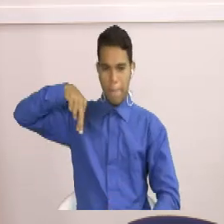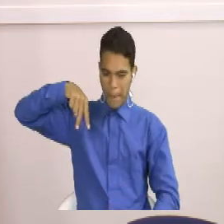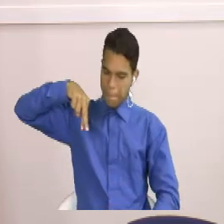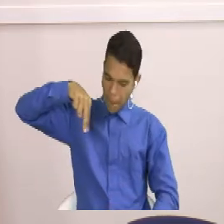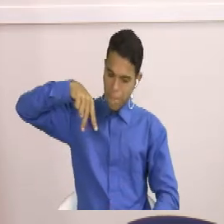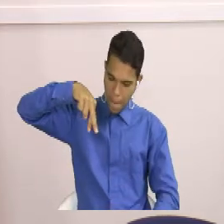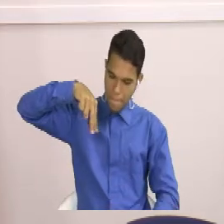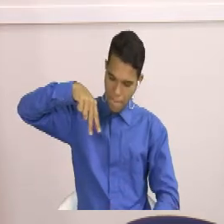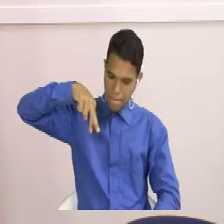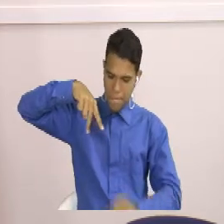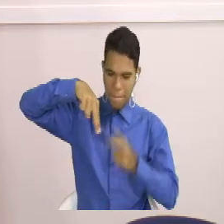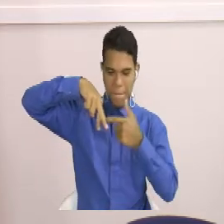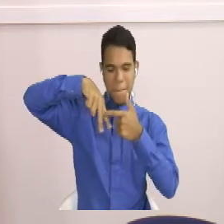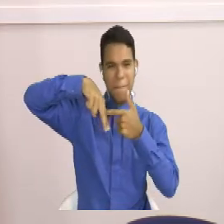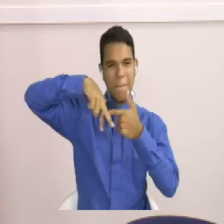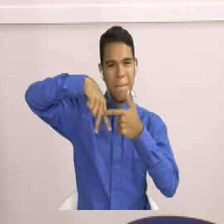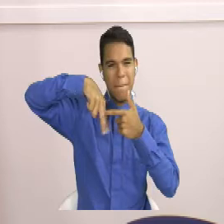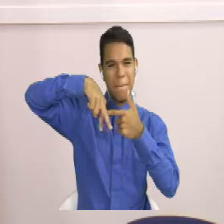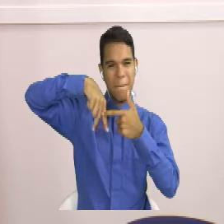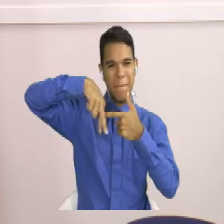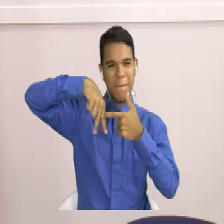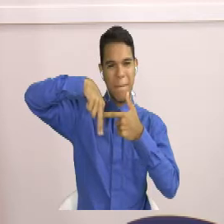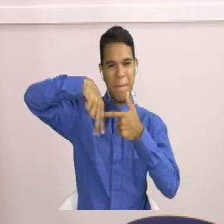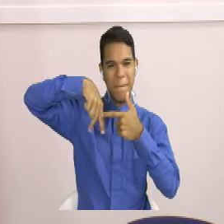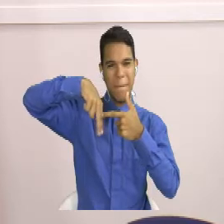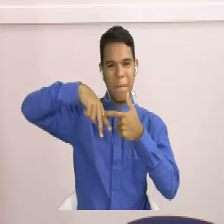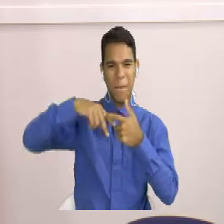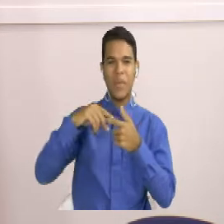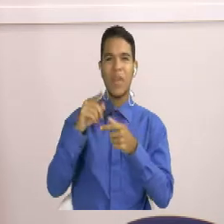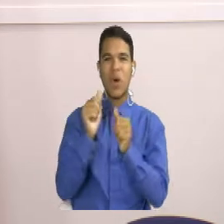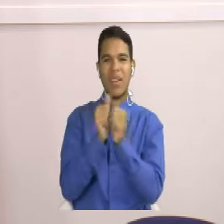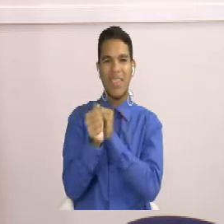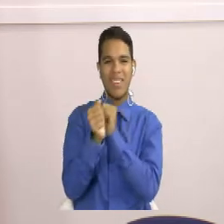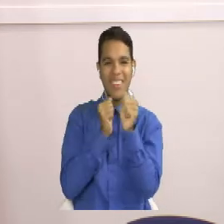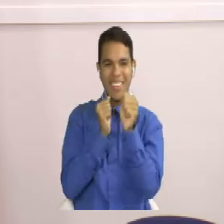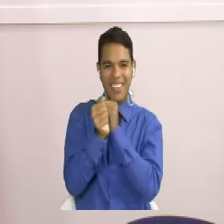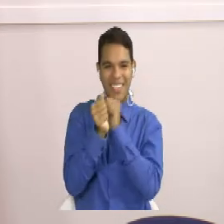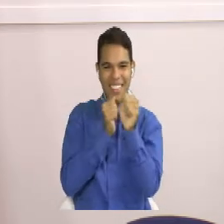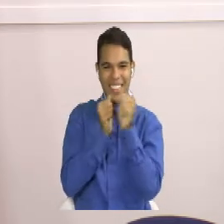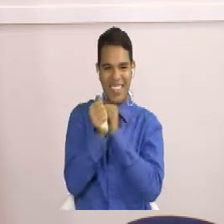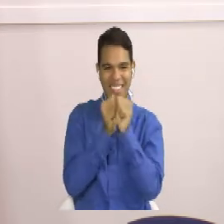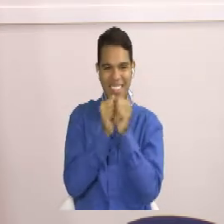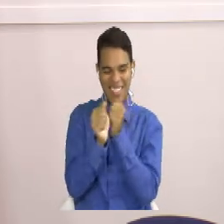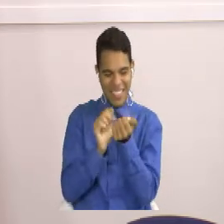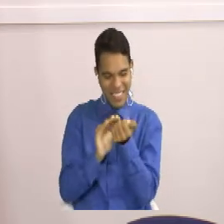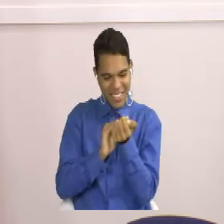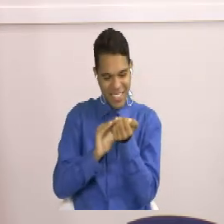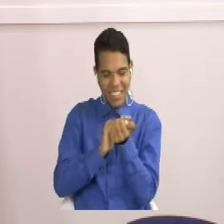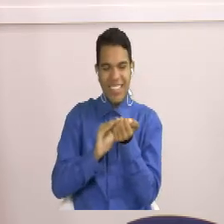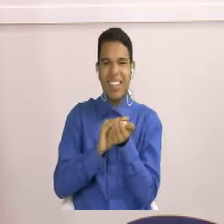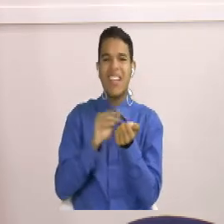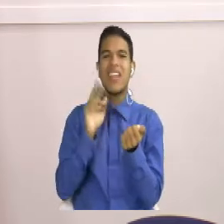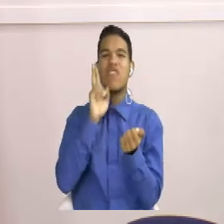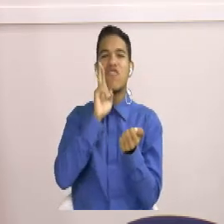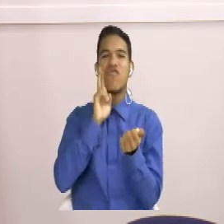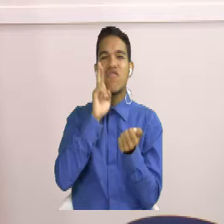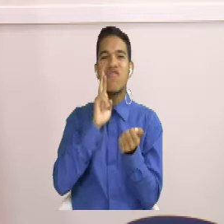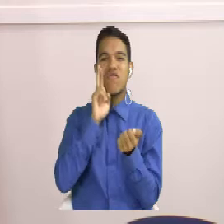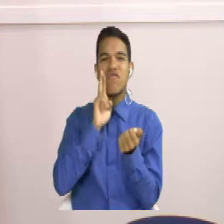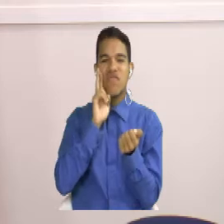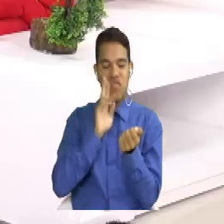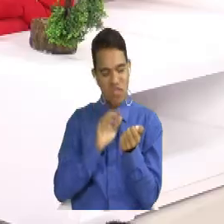zona, ¿sí? Y eso va a producir como una irritación. Después de la irritación aparece, pues, obviamente una